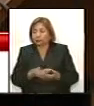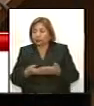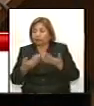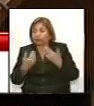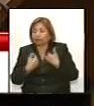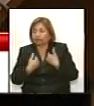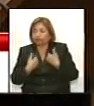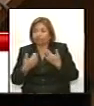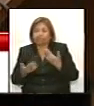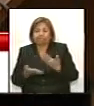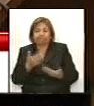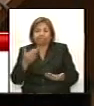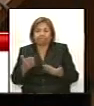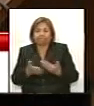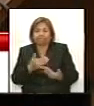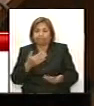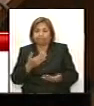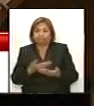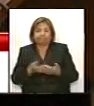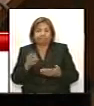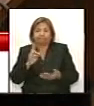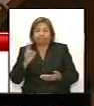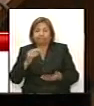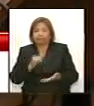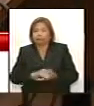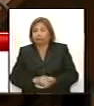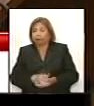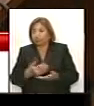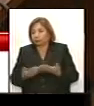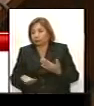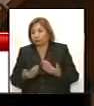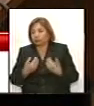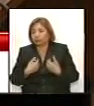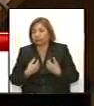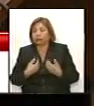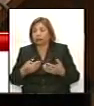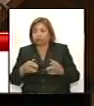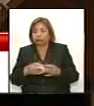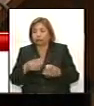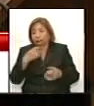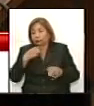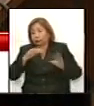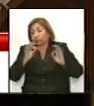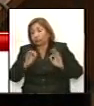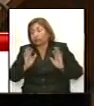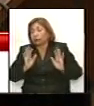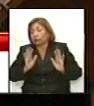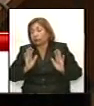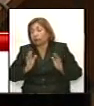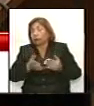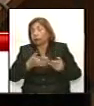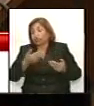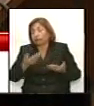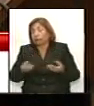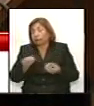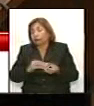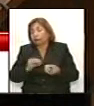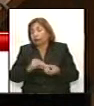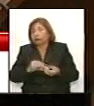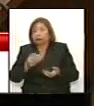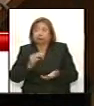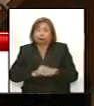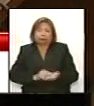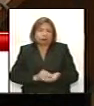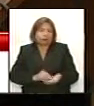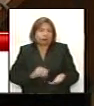una mayor facilidad sin esperar la resolución judicial, dado que ya está en un nivel de cooperación. Esto es factible, pero hay que implementarlo. O sea, de nuevo, no